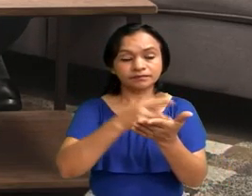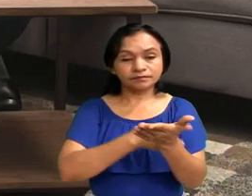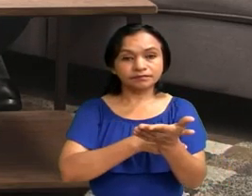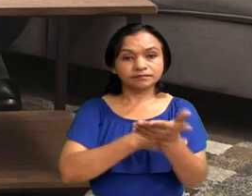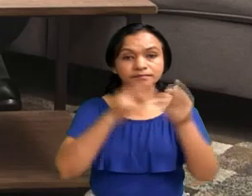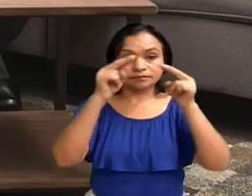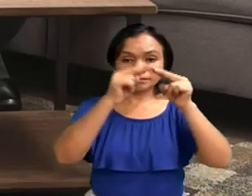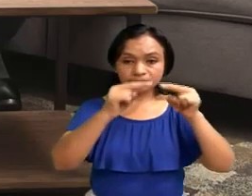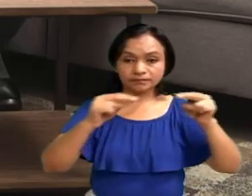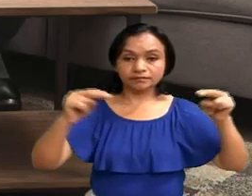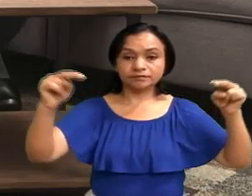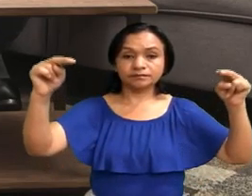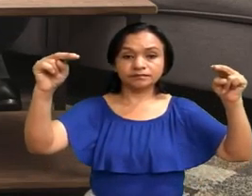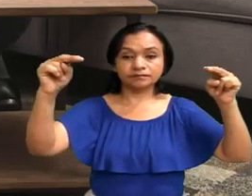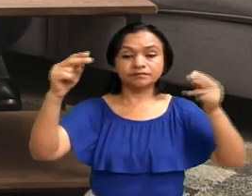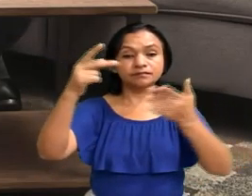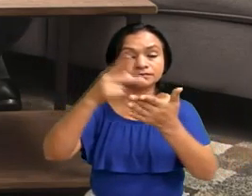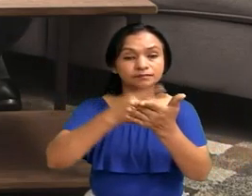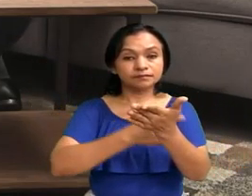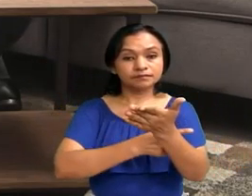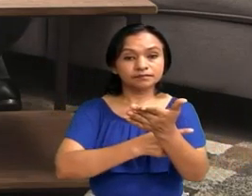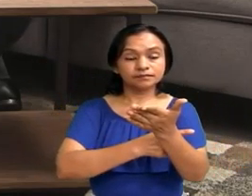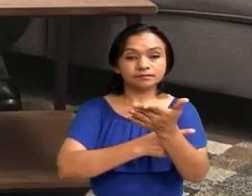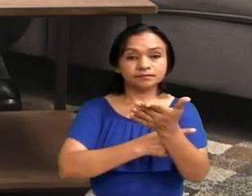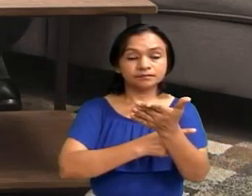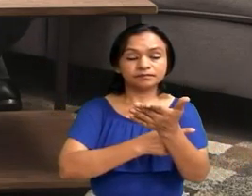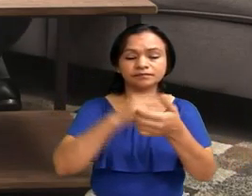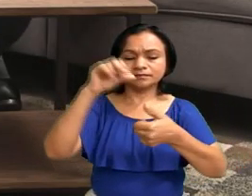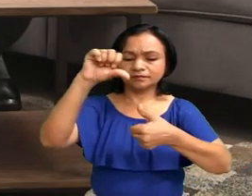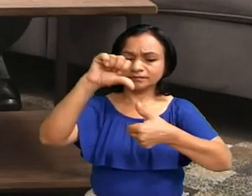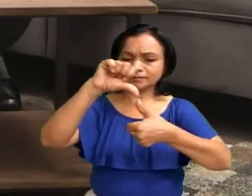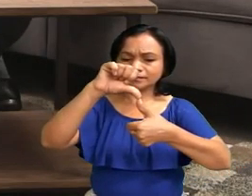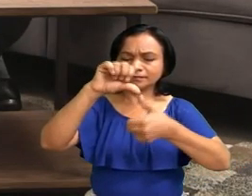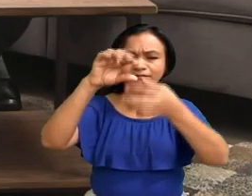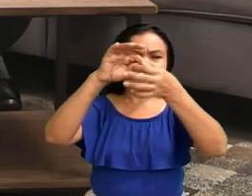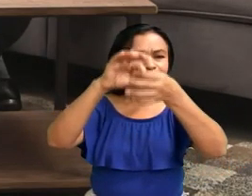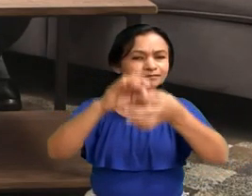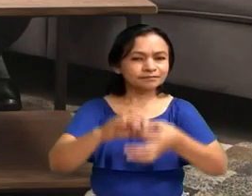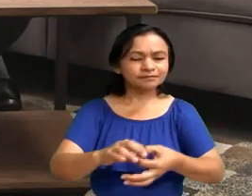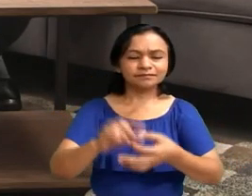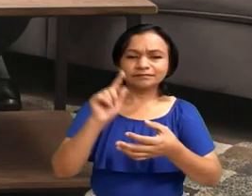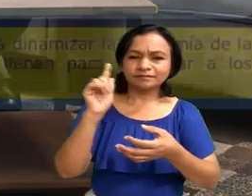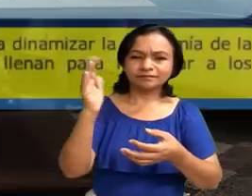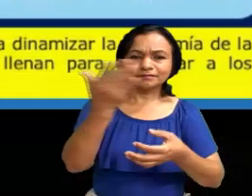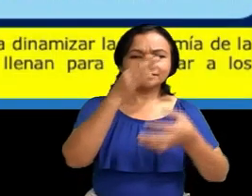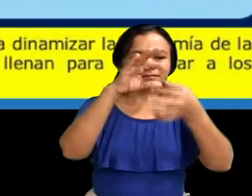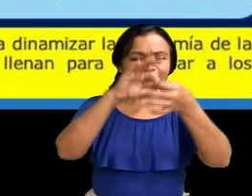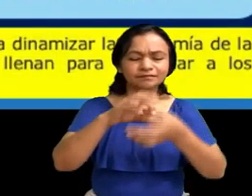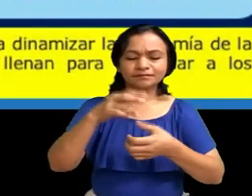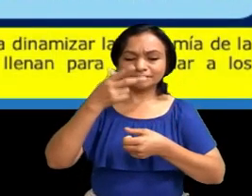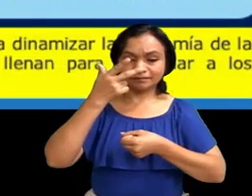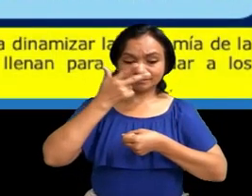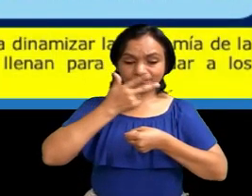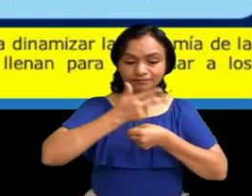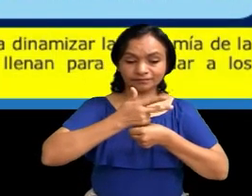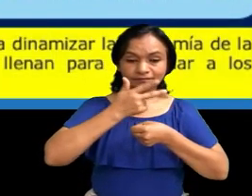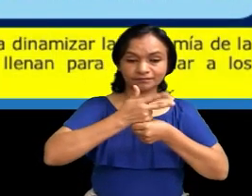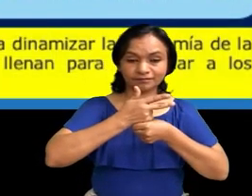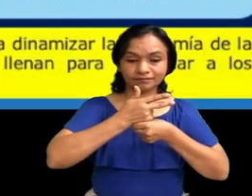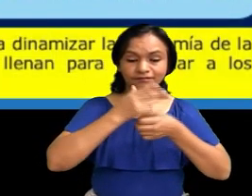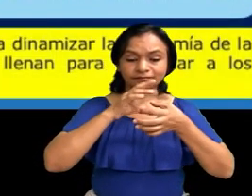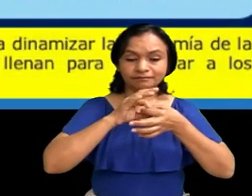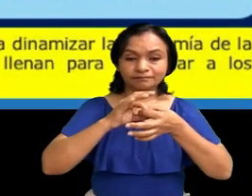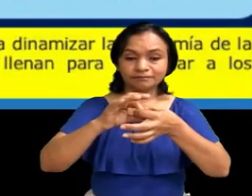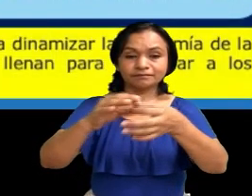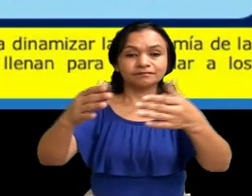eléctrico es uno de los proyectos de integración centroamericana. Estamos unidos todos. Okay. Desde Guatemala hasta Panamá estamos